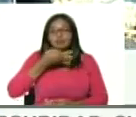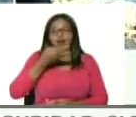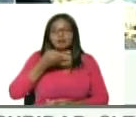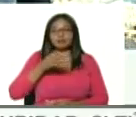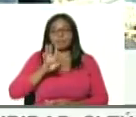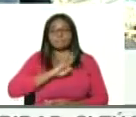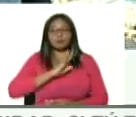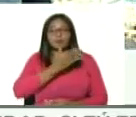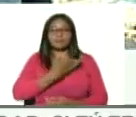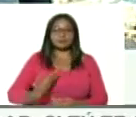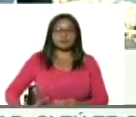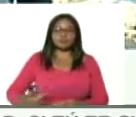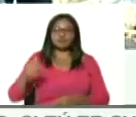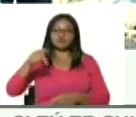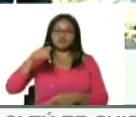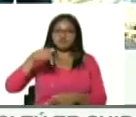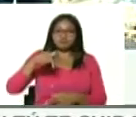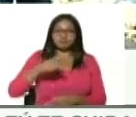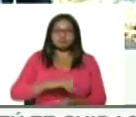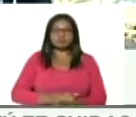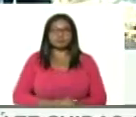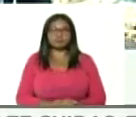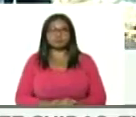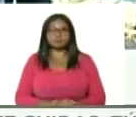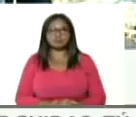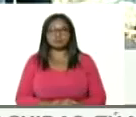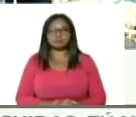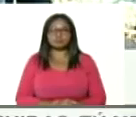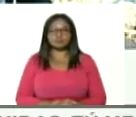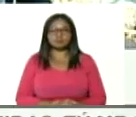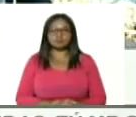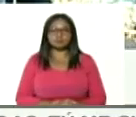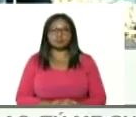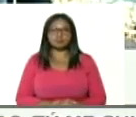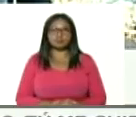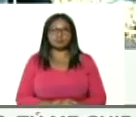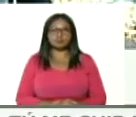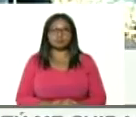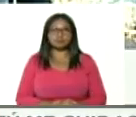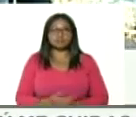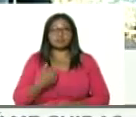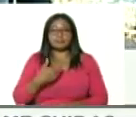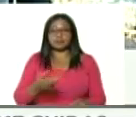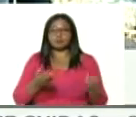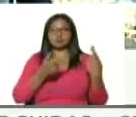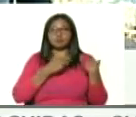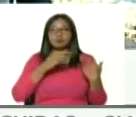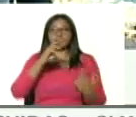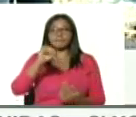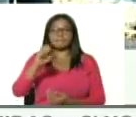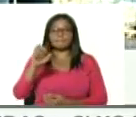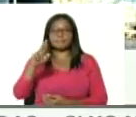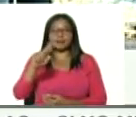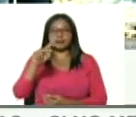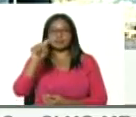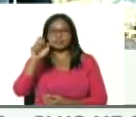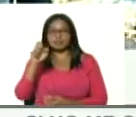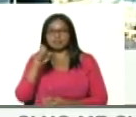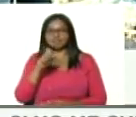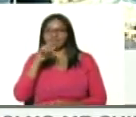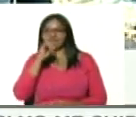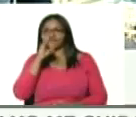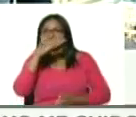presidente. Hoy me corresponde, Marta Berroterán, darle un parte de